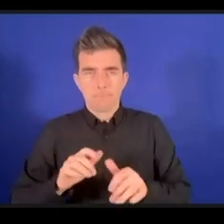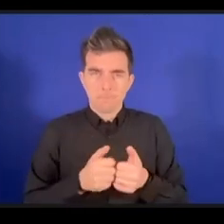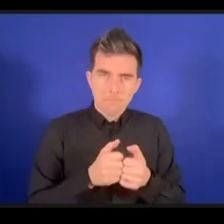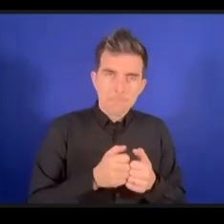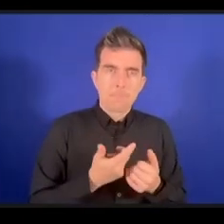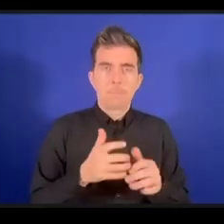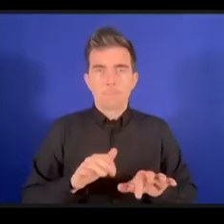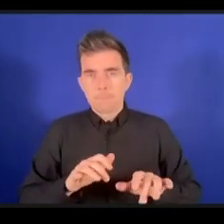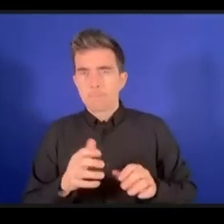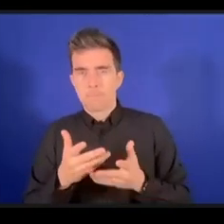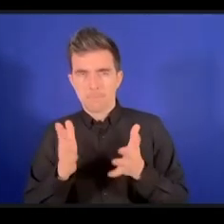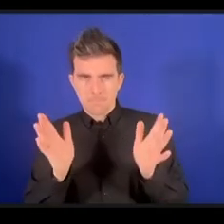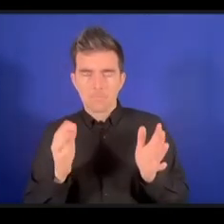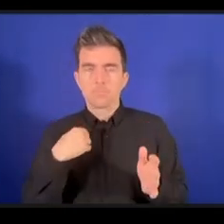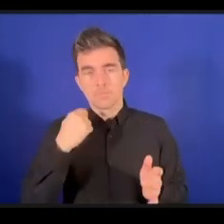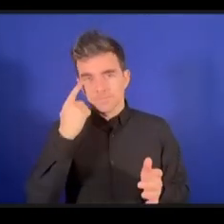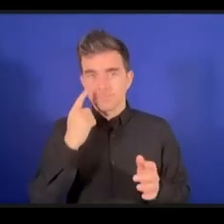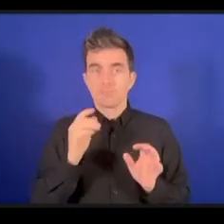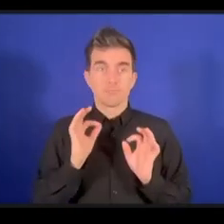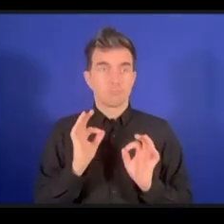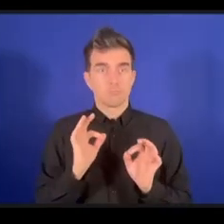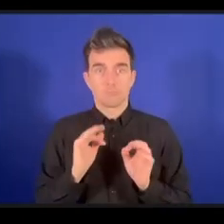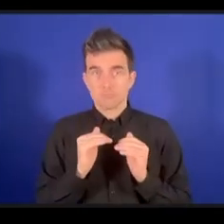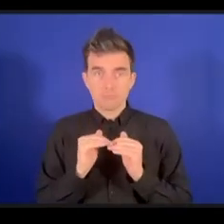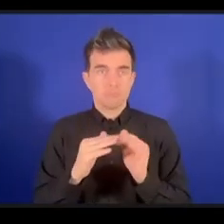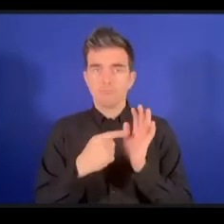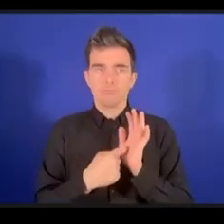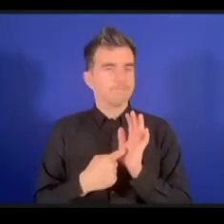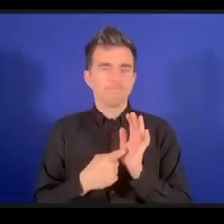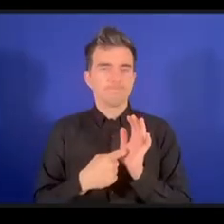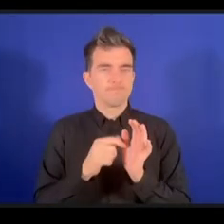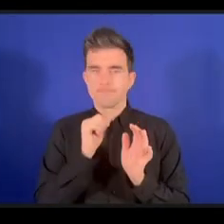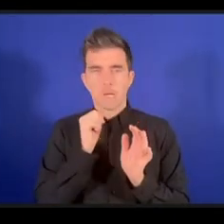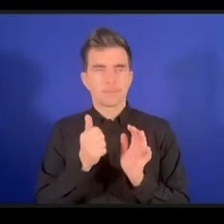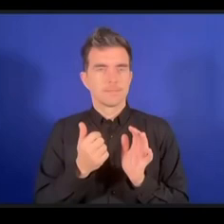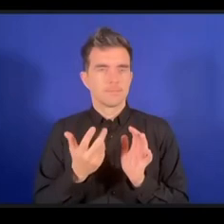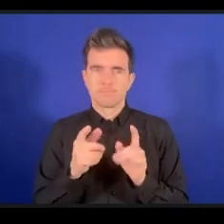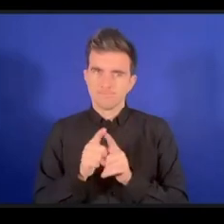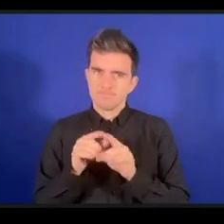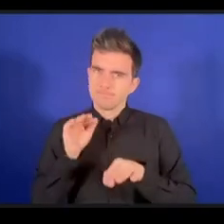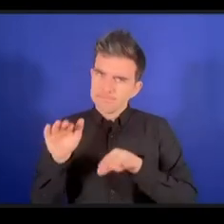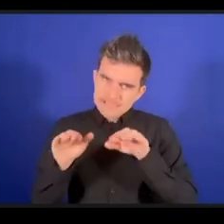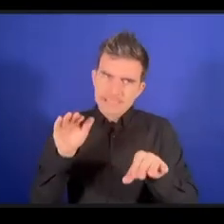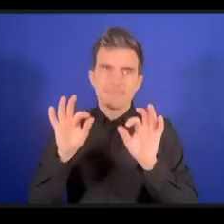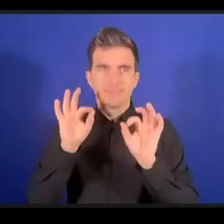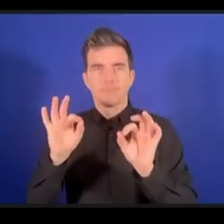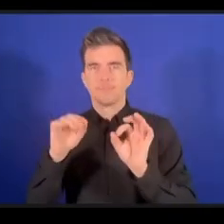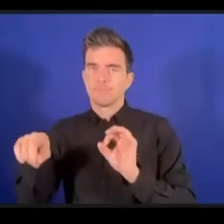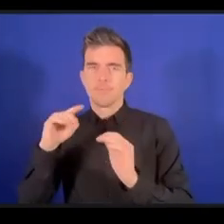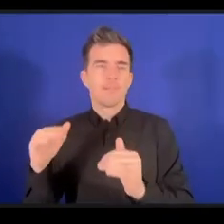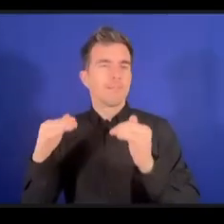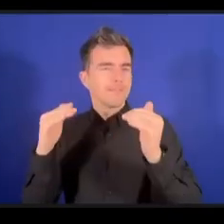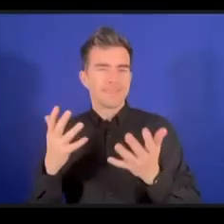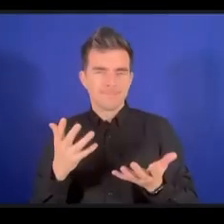estándares de manera eficaz algunos de ustedes conocen La Academia eh can que